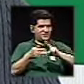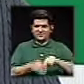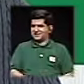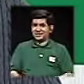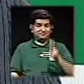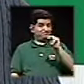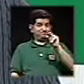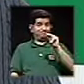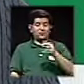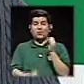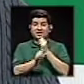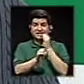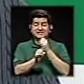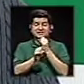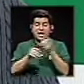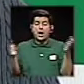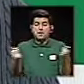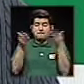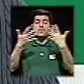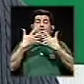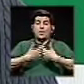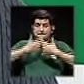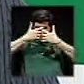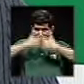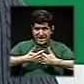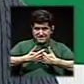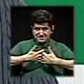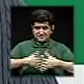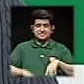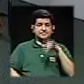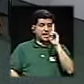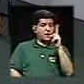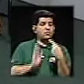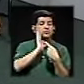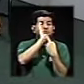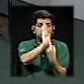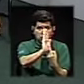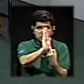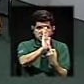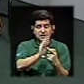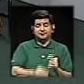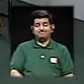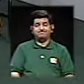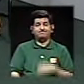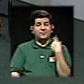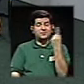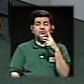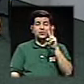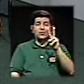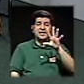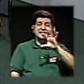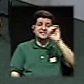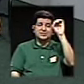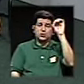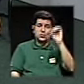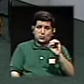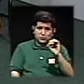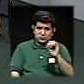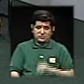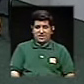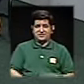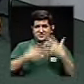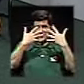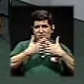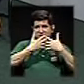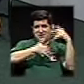por entidades Pro empresariales donde en uno se demuestra que solamente el 25% de las